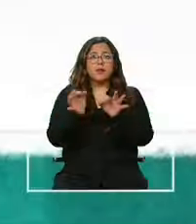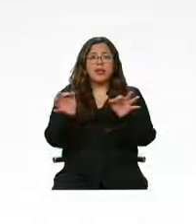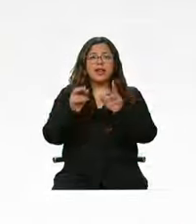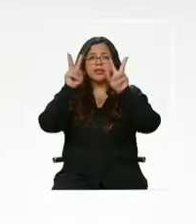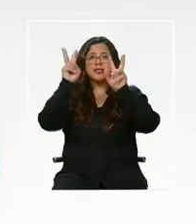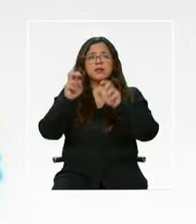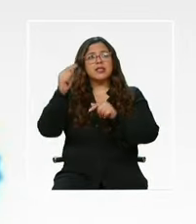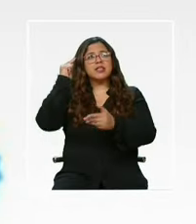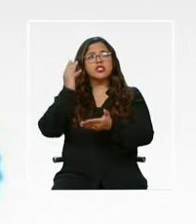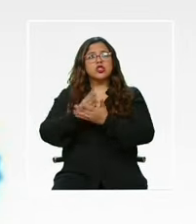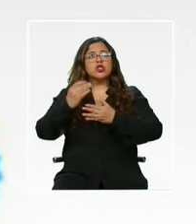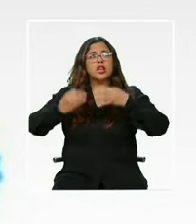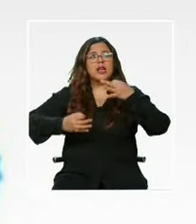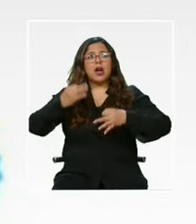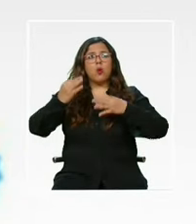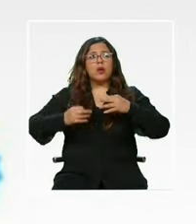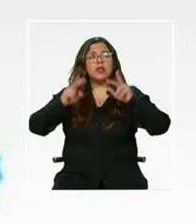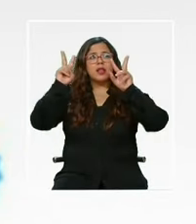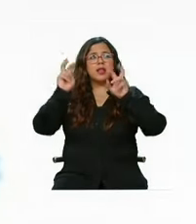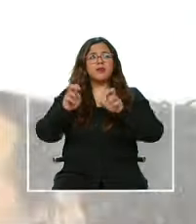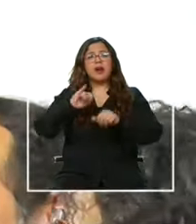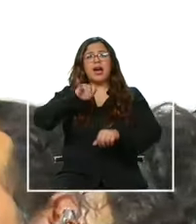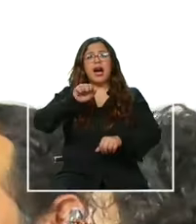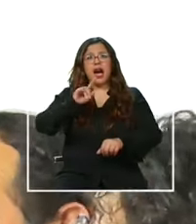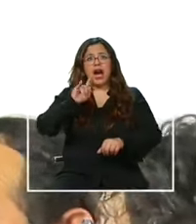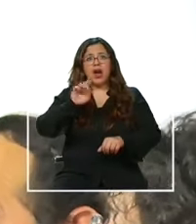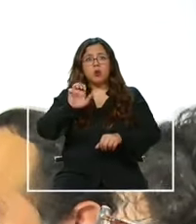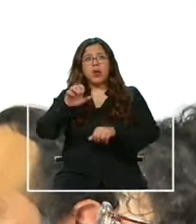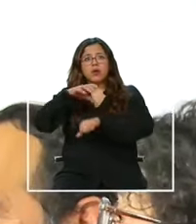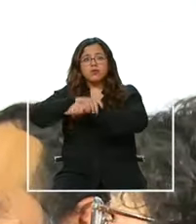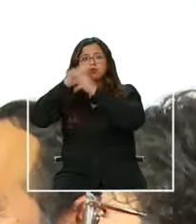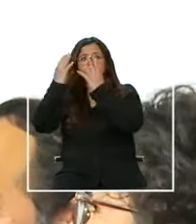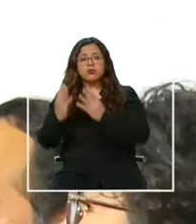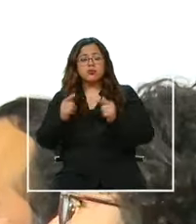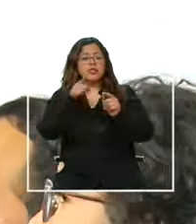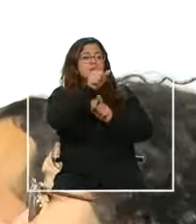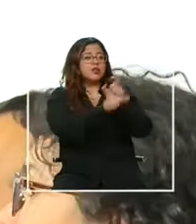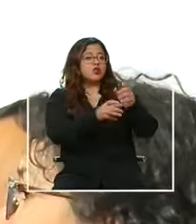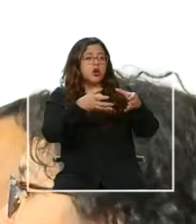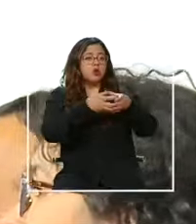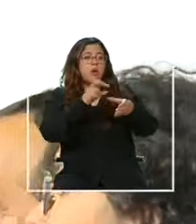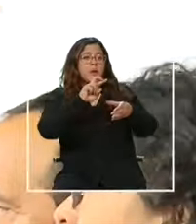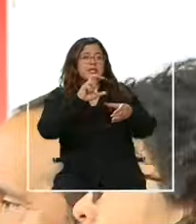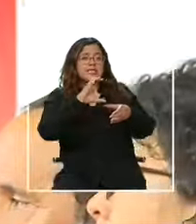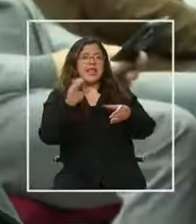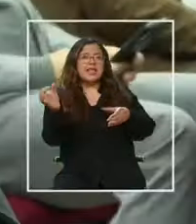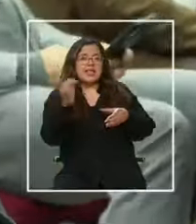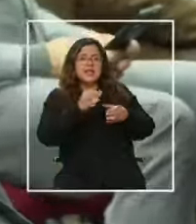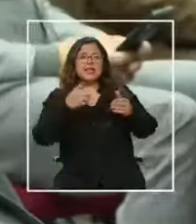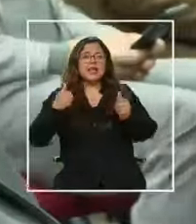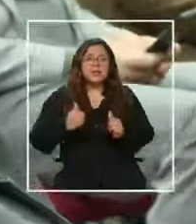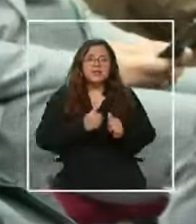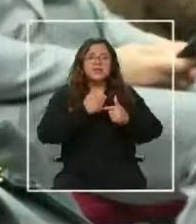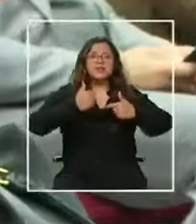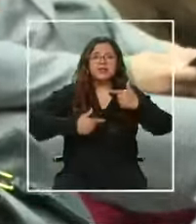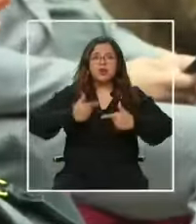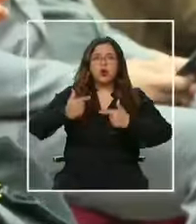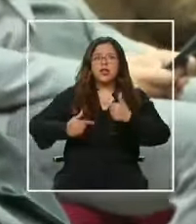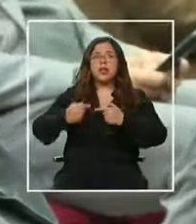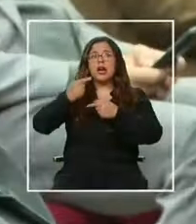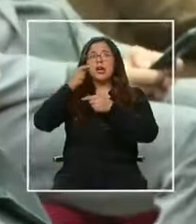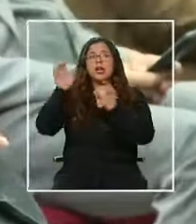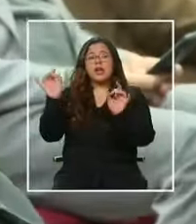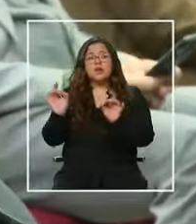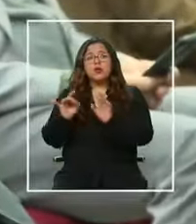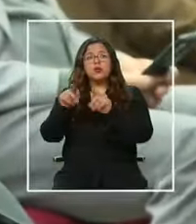de la jueza para enviar a Jadue a prisión. El motivo que llevó a militantes del PC a hablar de una persecución política de tensión que para Carmona